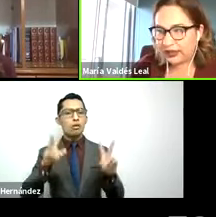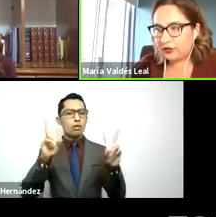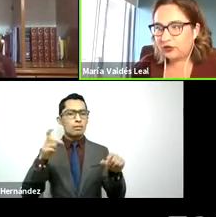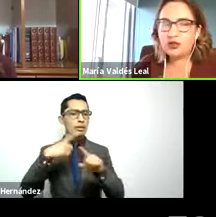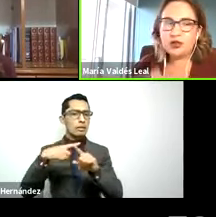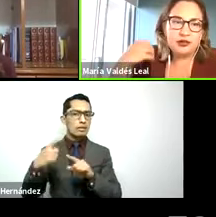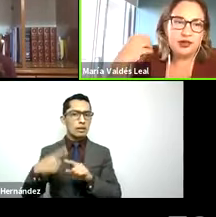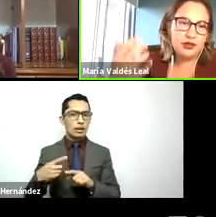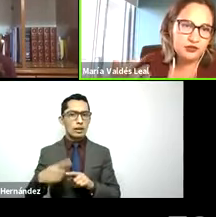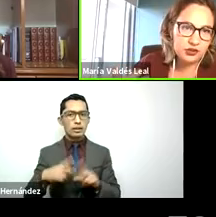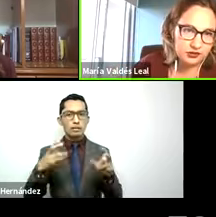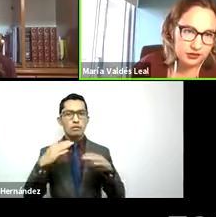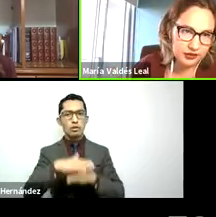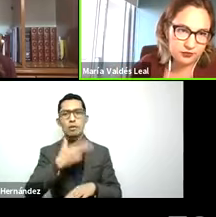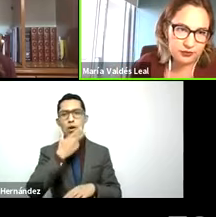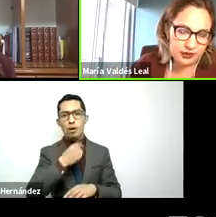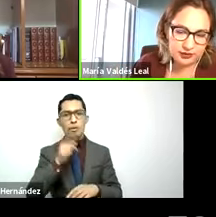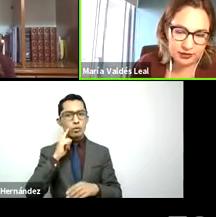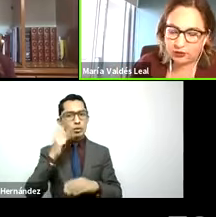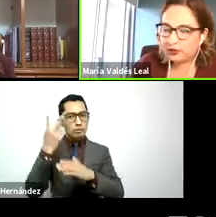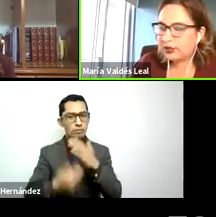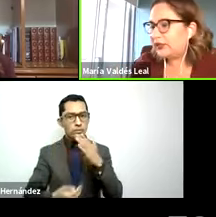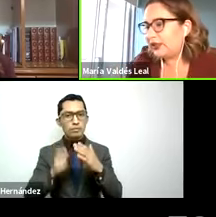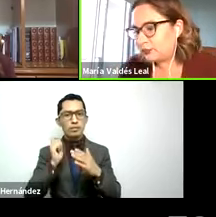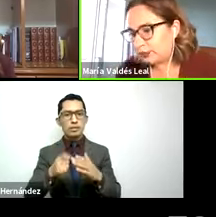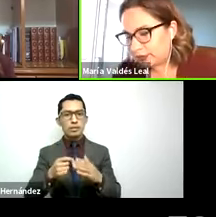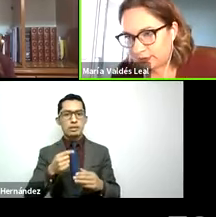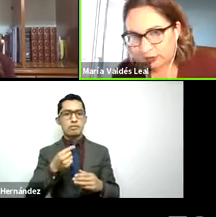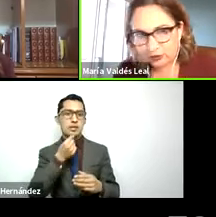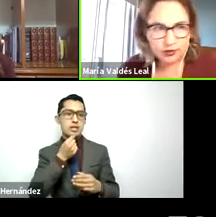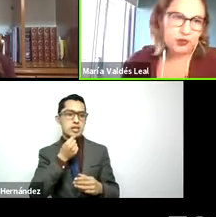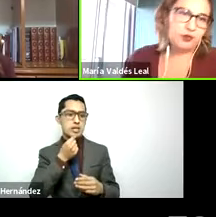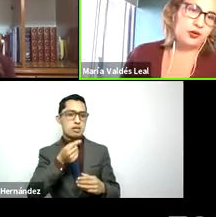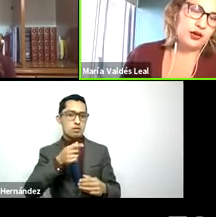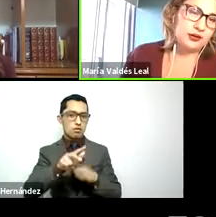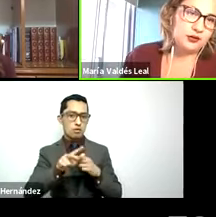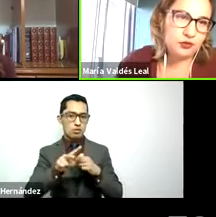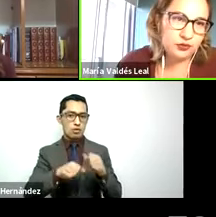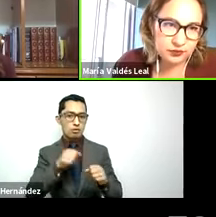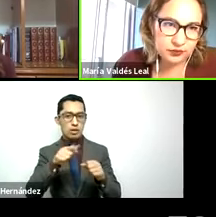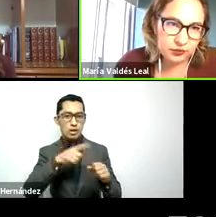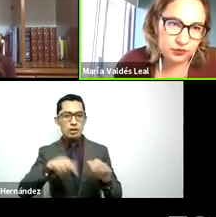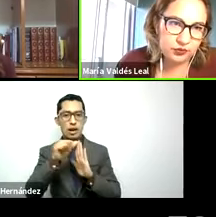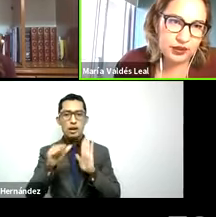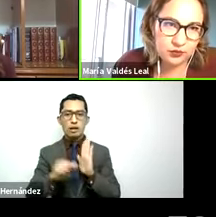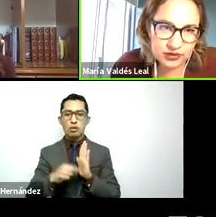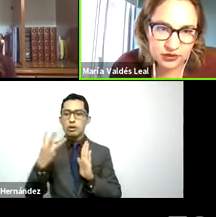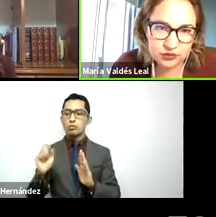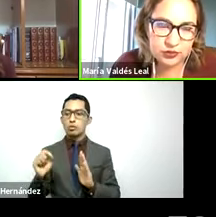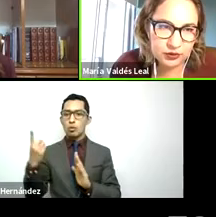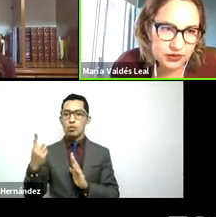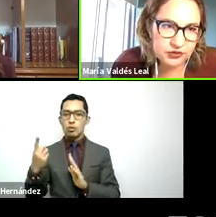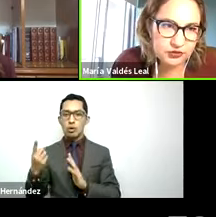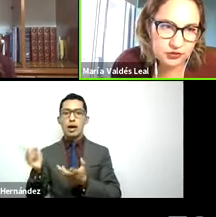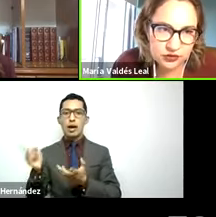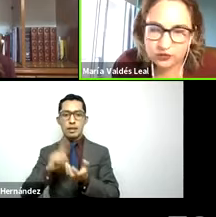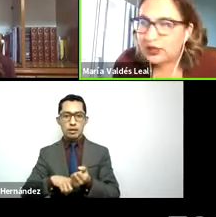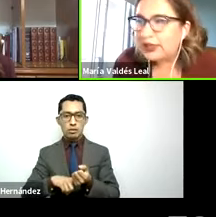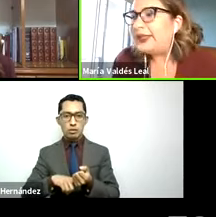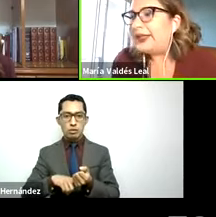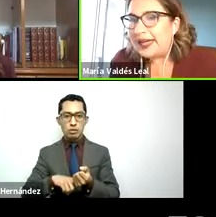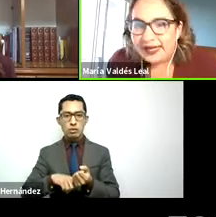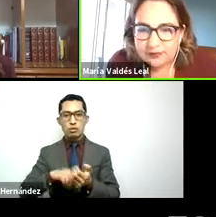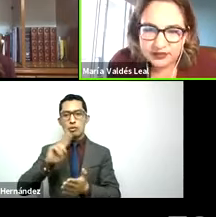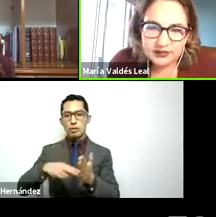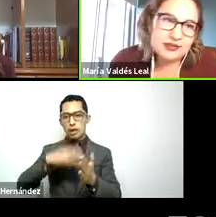involucrados con género, entre ellos el interés superior del menor. El interés superior del menor, de acuerdo con el artículo 3.1 de la Convención sobre los Derechos de los